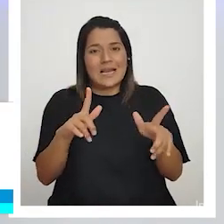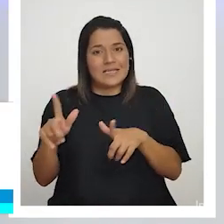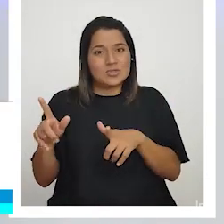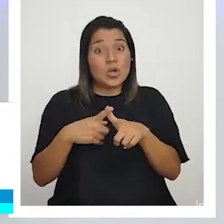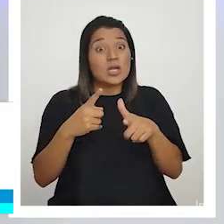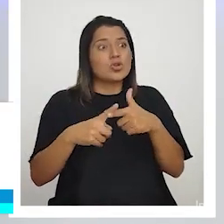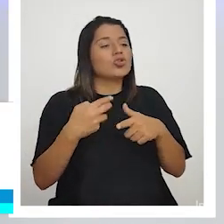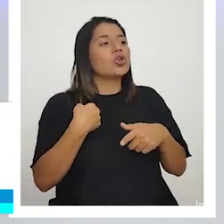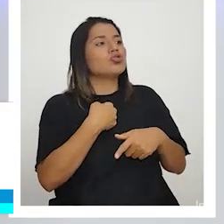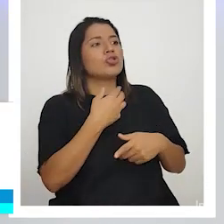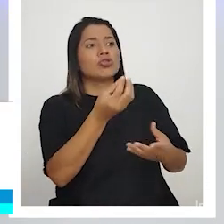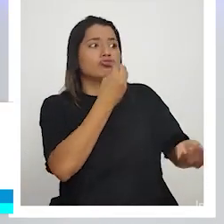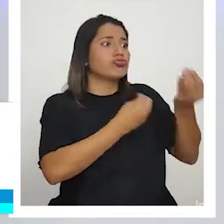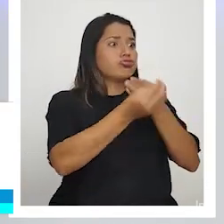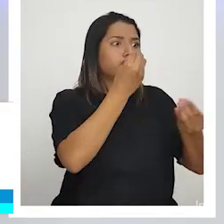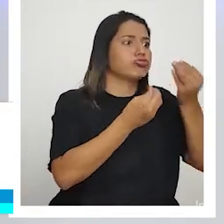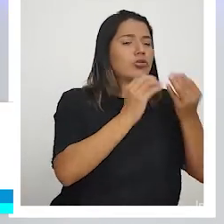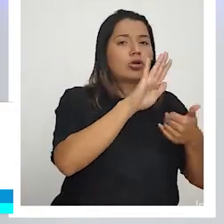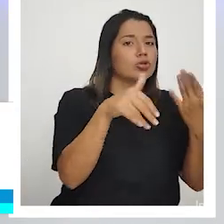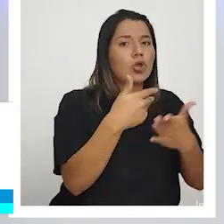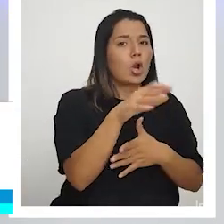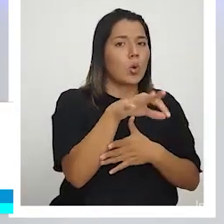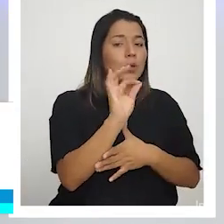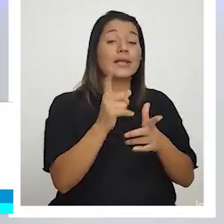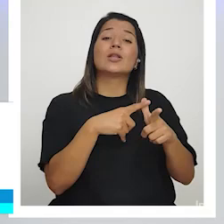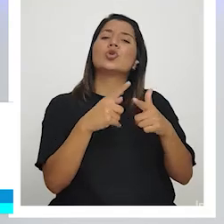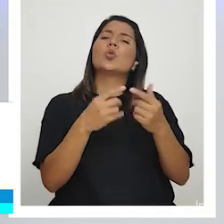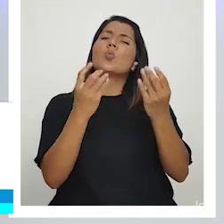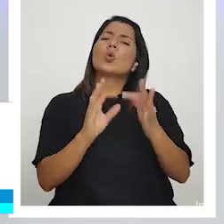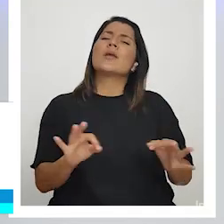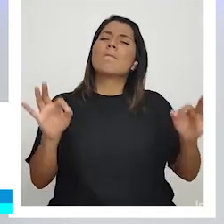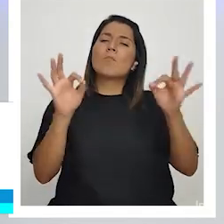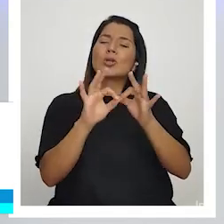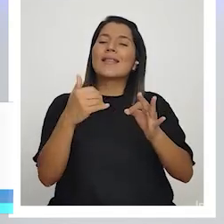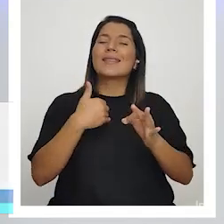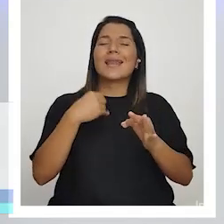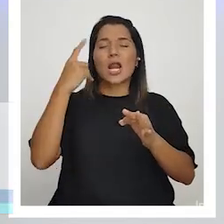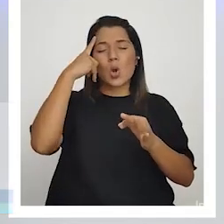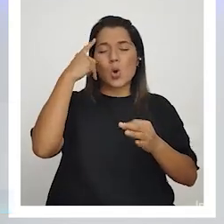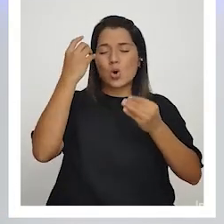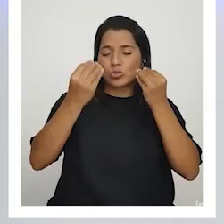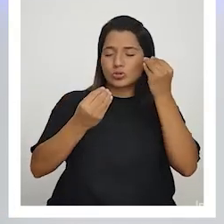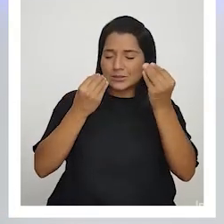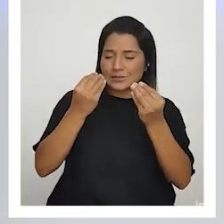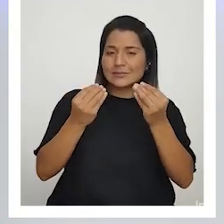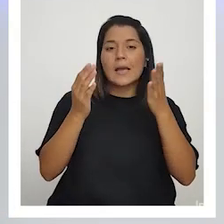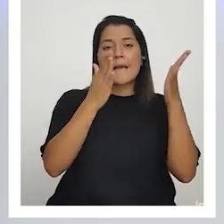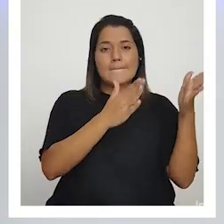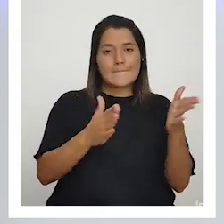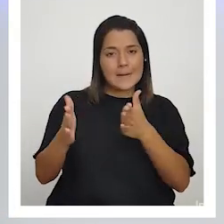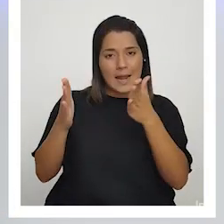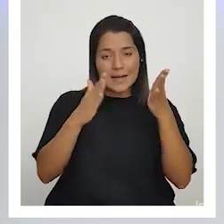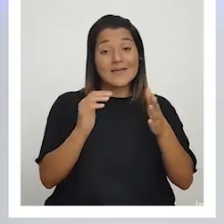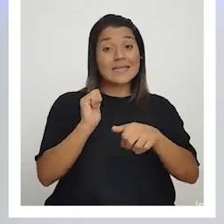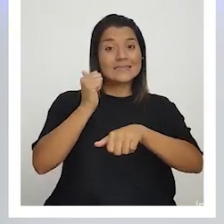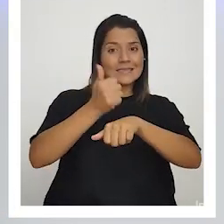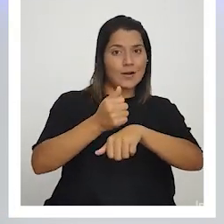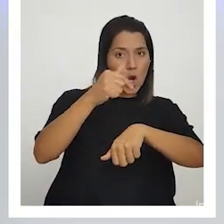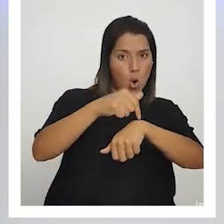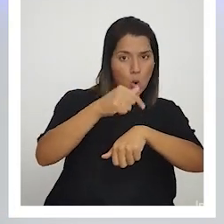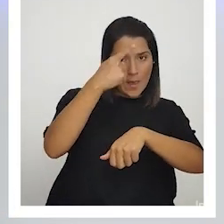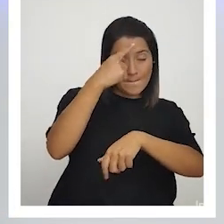buscar y comerse todo lo que hay. Entonces es muy importante esa conciencia, planificar, establecer horarios